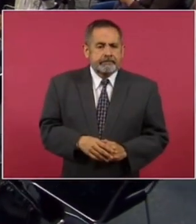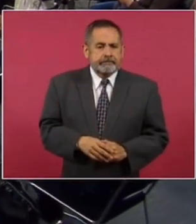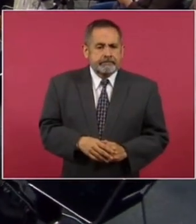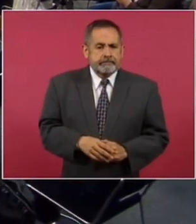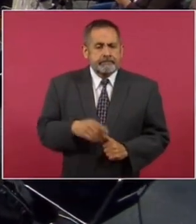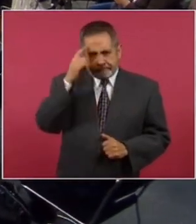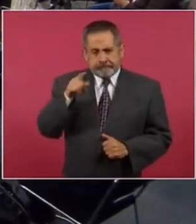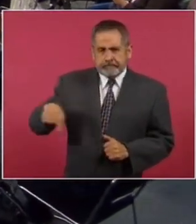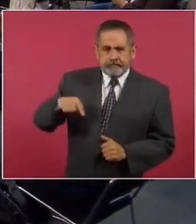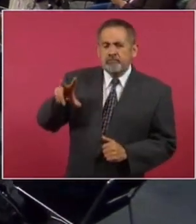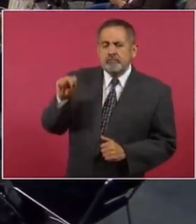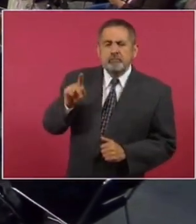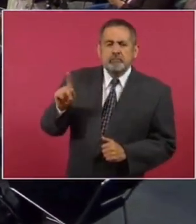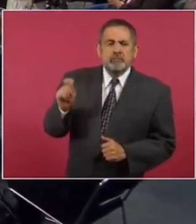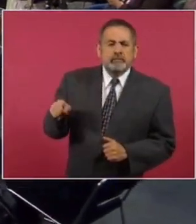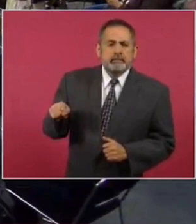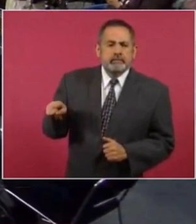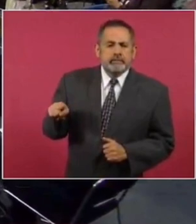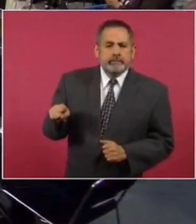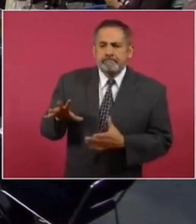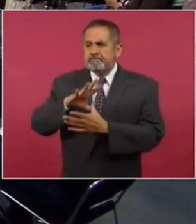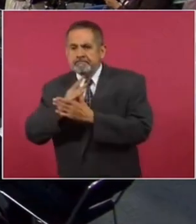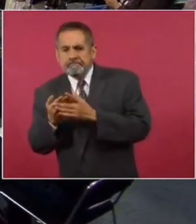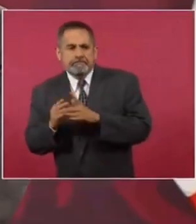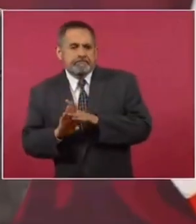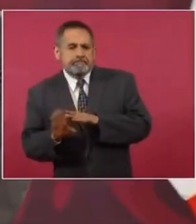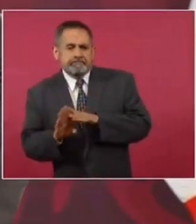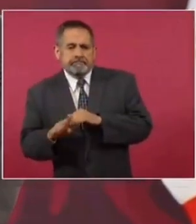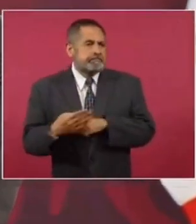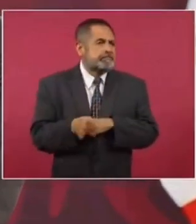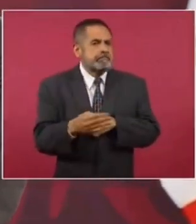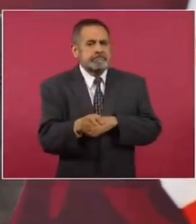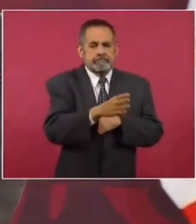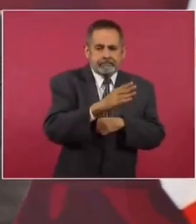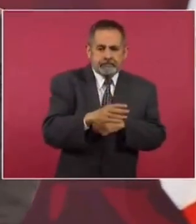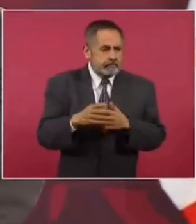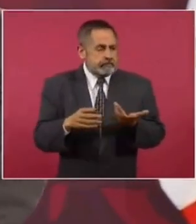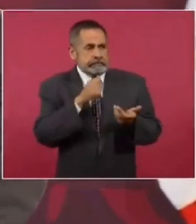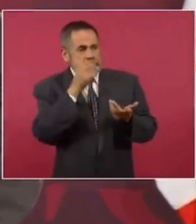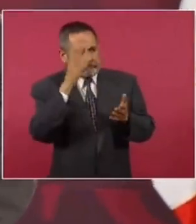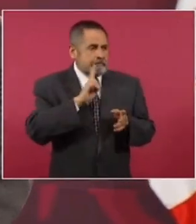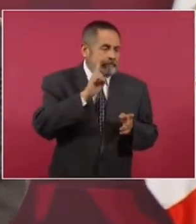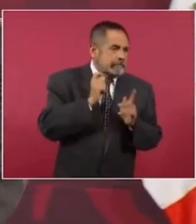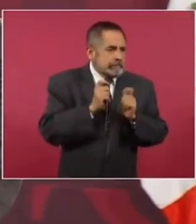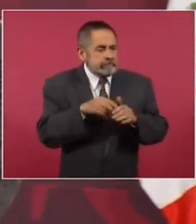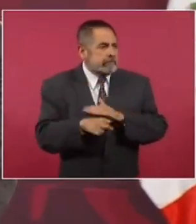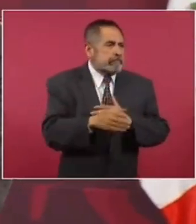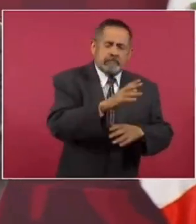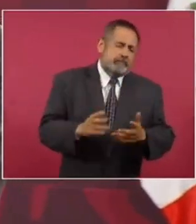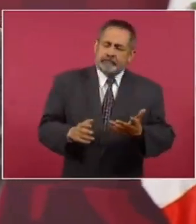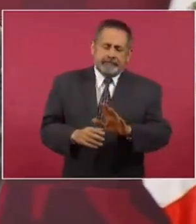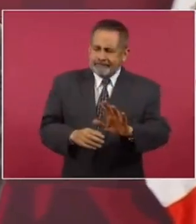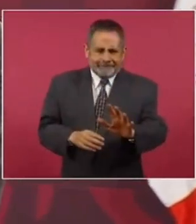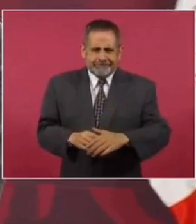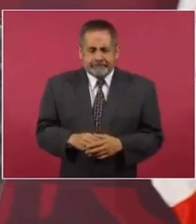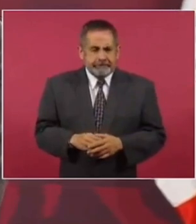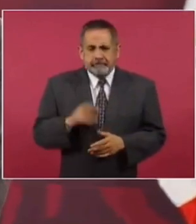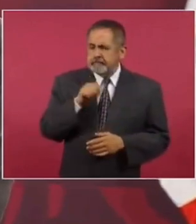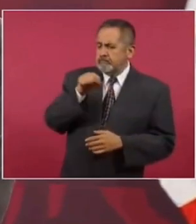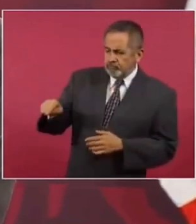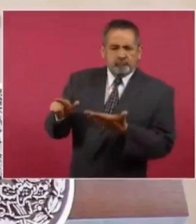no tomen el camino de la migración, vamos a decir, sin explorar, sin